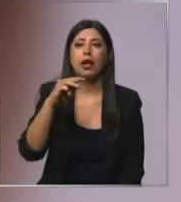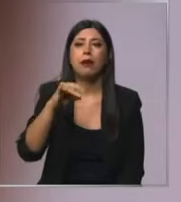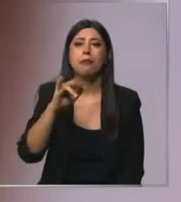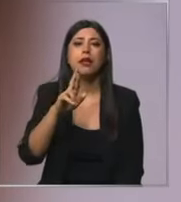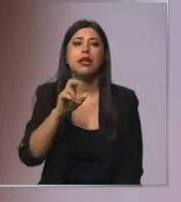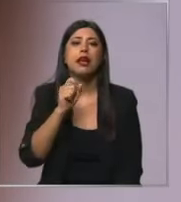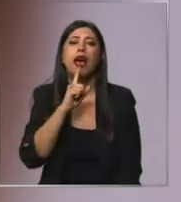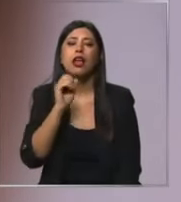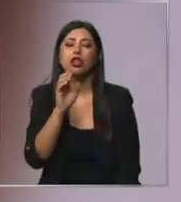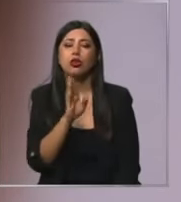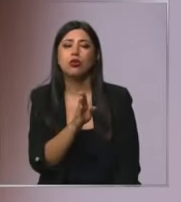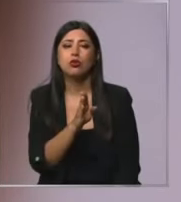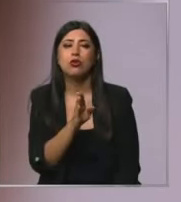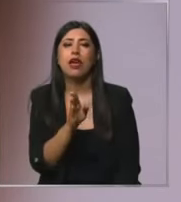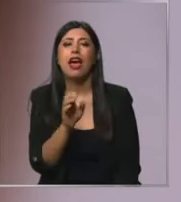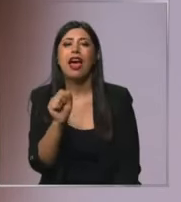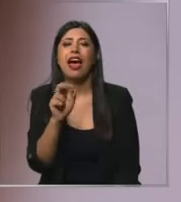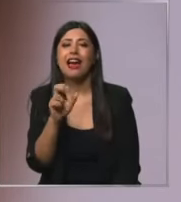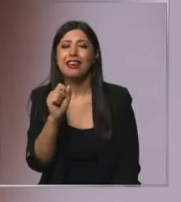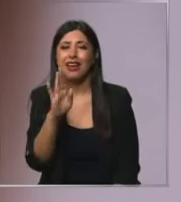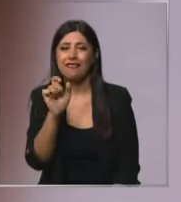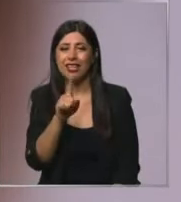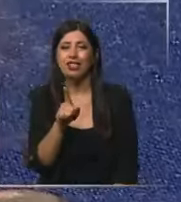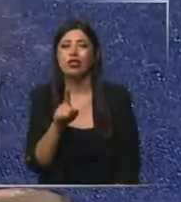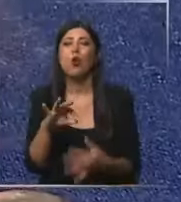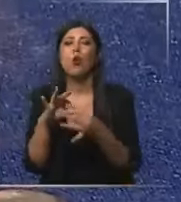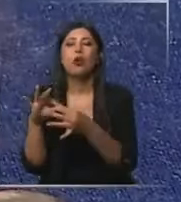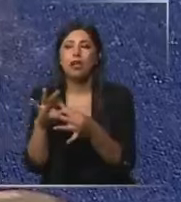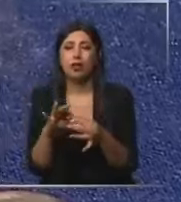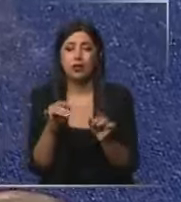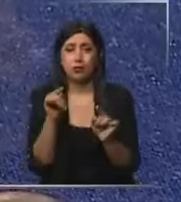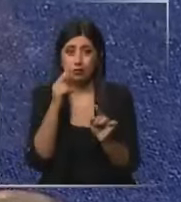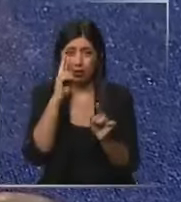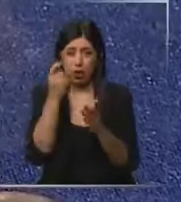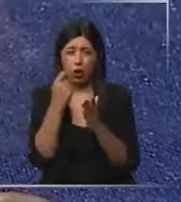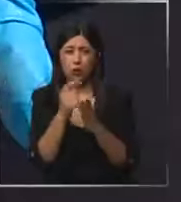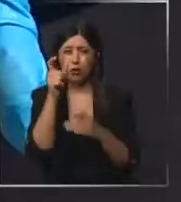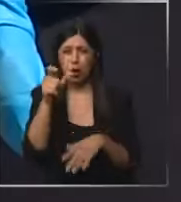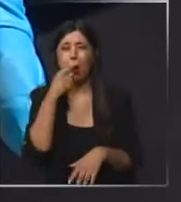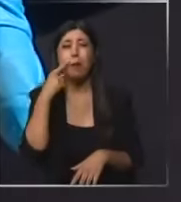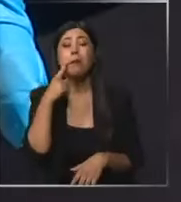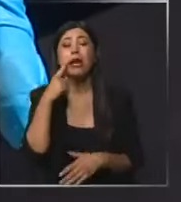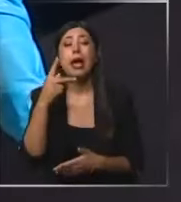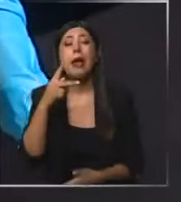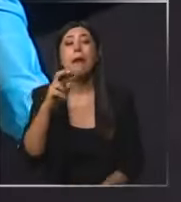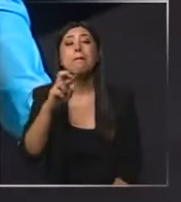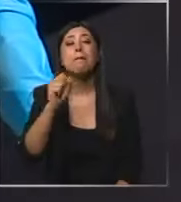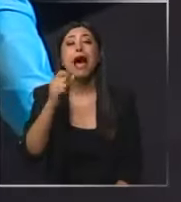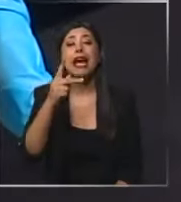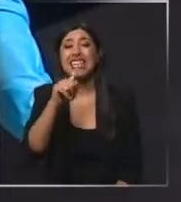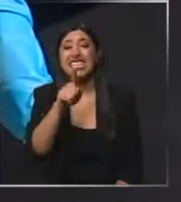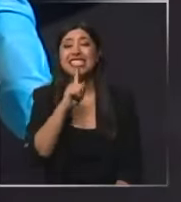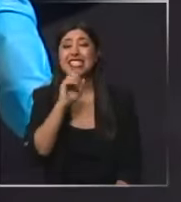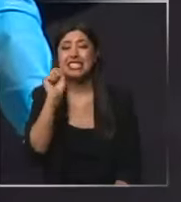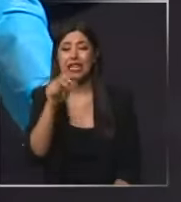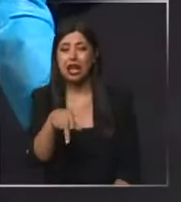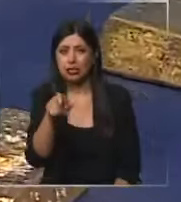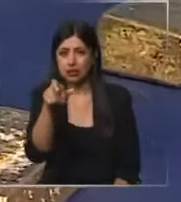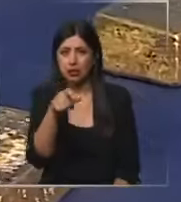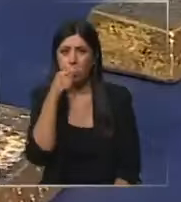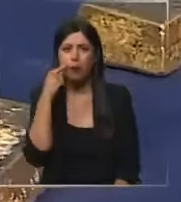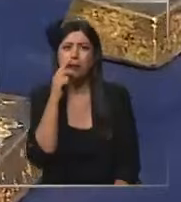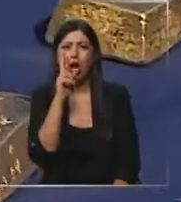Ali, ciudadano pakistaní y un reconocido hombre de negocios en el sector de la zona franca de Iquique. Él tenía un